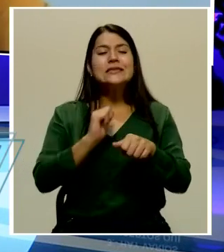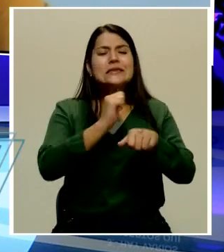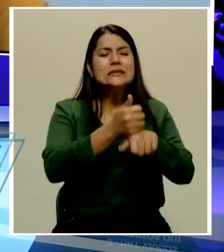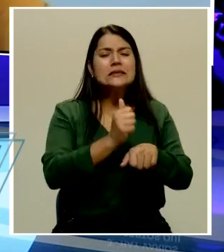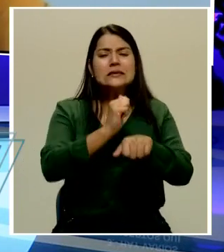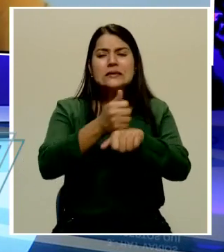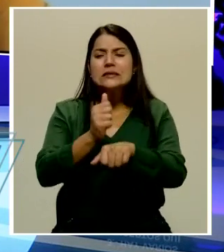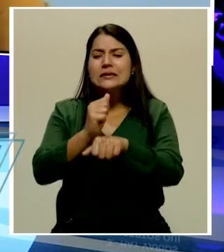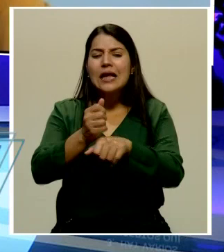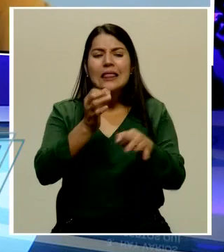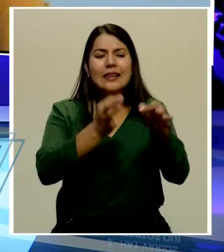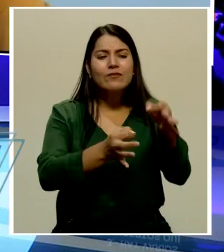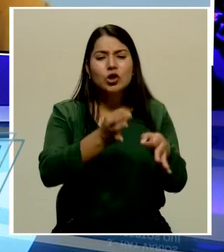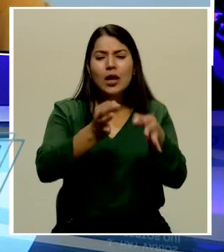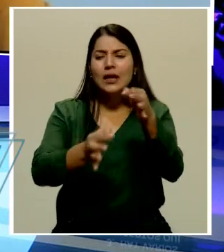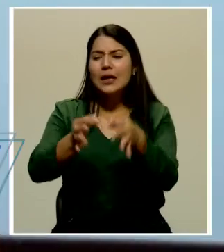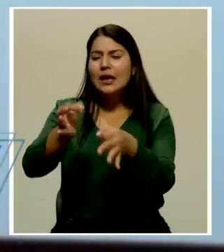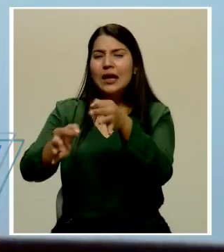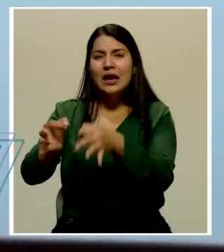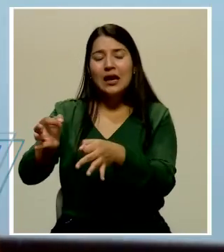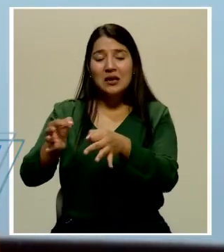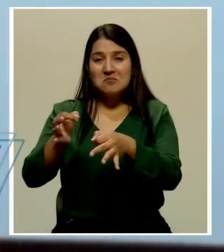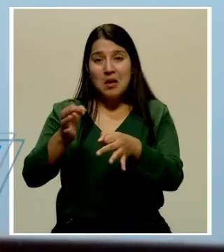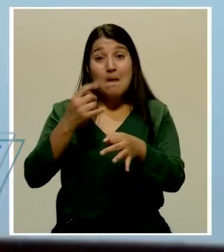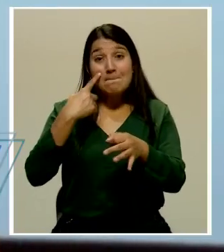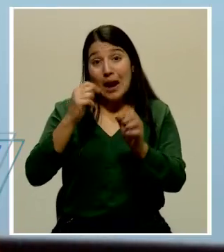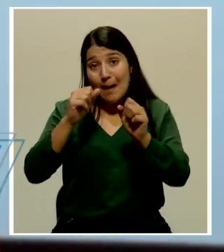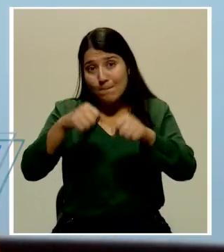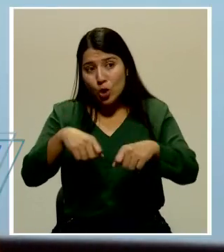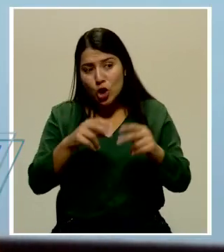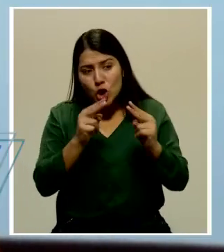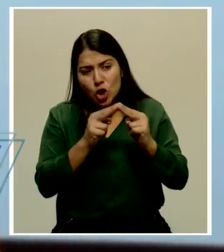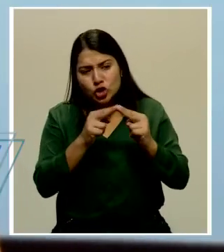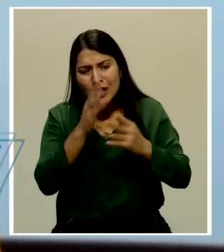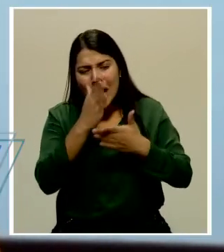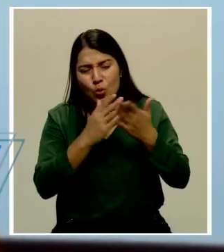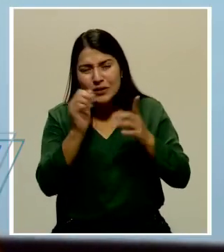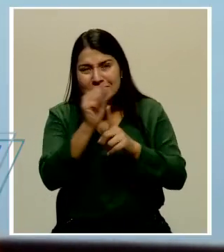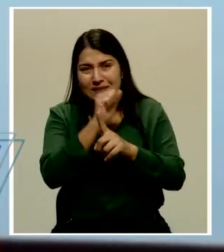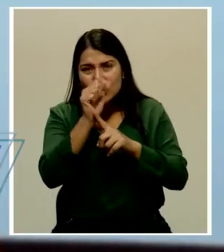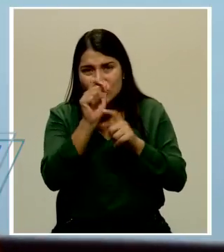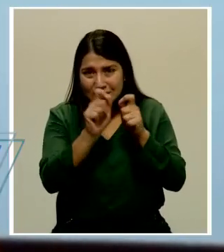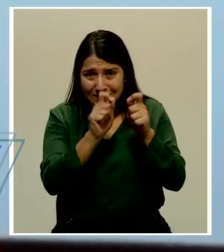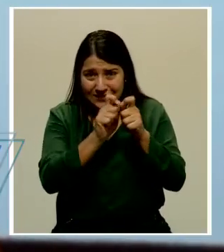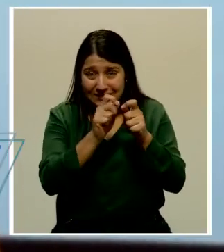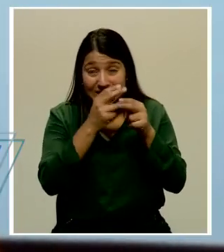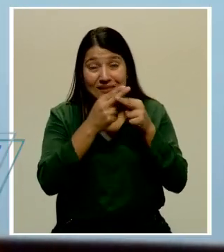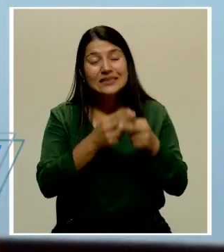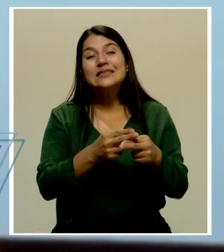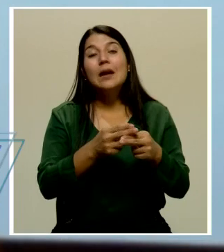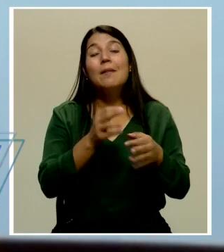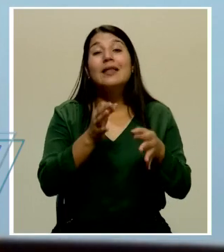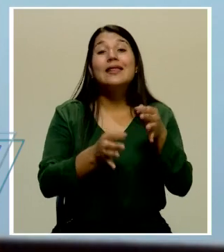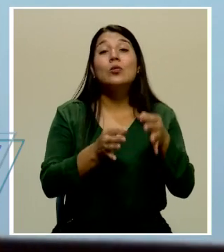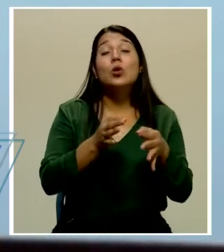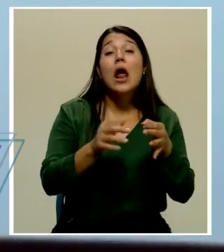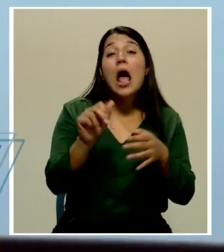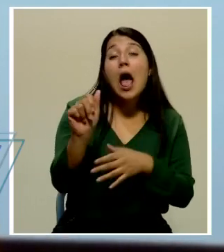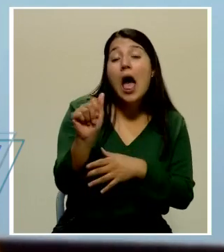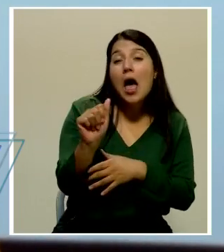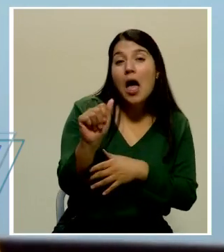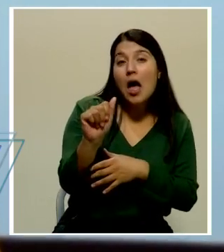específicamente creados para conocer algunos conflictos en particular, y se llaman tribunales ad hoc, y esa es su